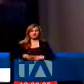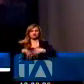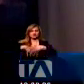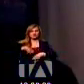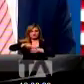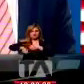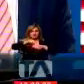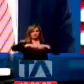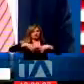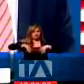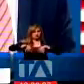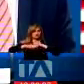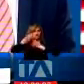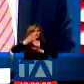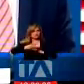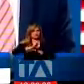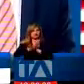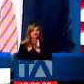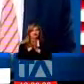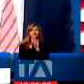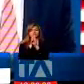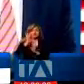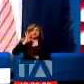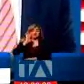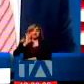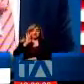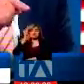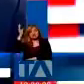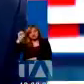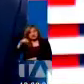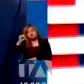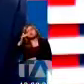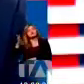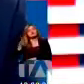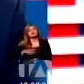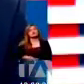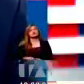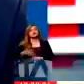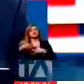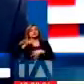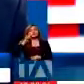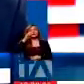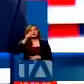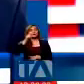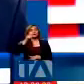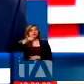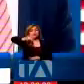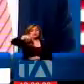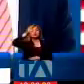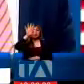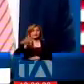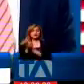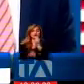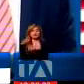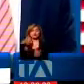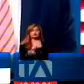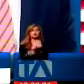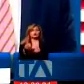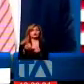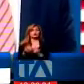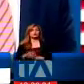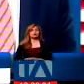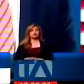actos de vandalismo. Yo no sé cuál será el resultado. Lo que sí sé es que los vándalos incendiaron este canal del Amazonas. Y conozco también